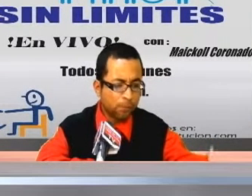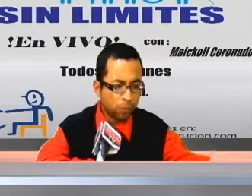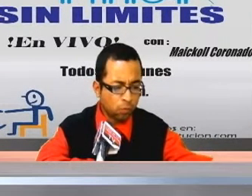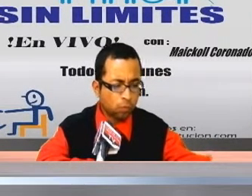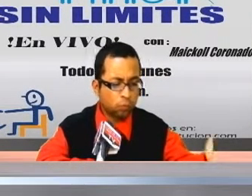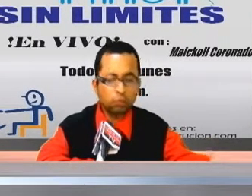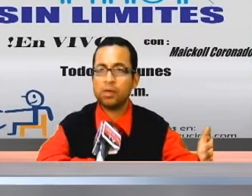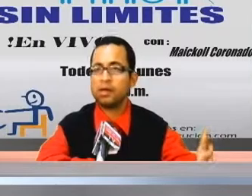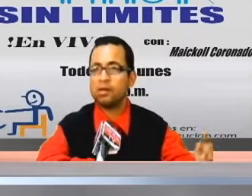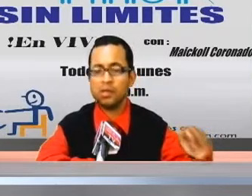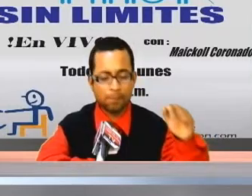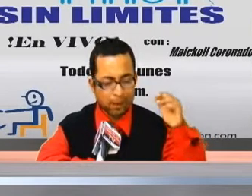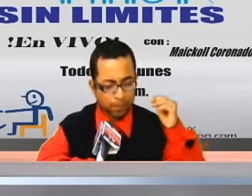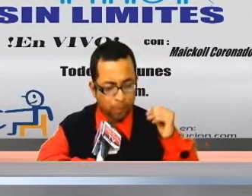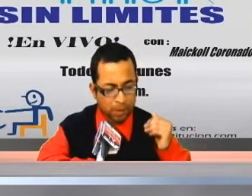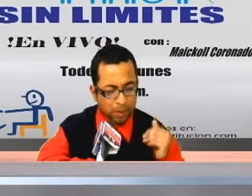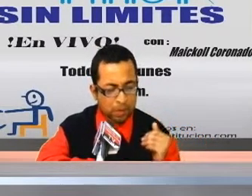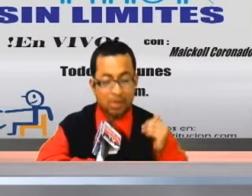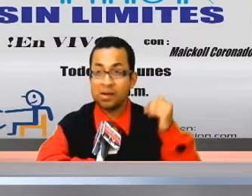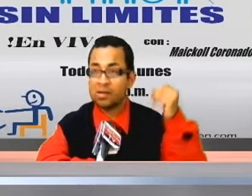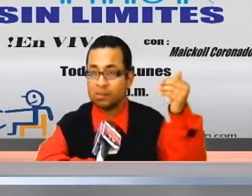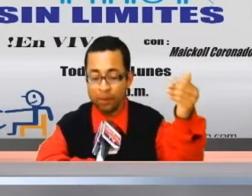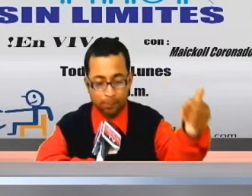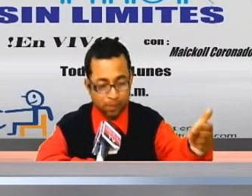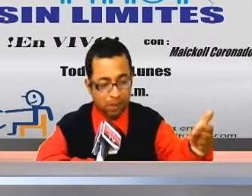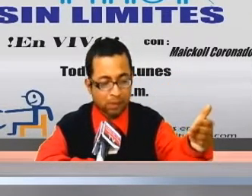firma por un Duden, y